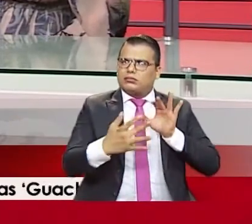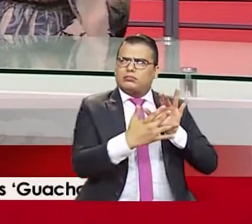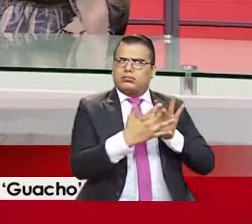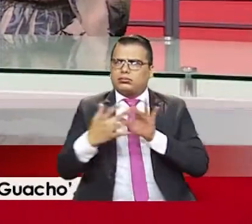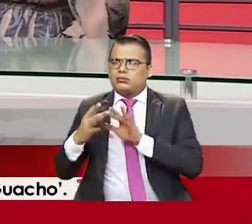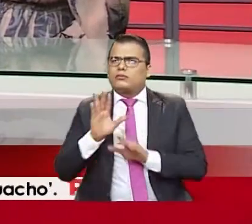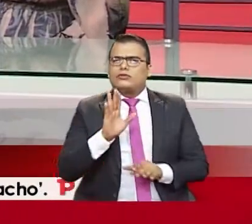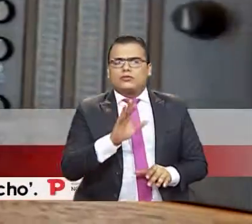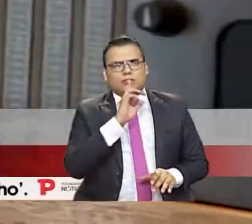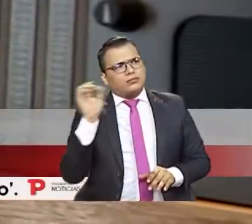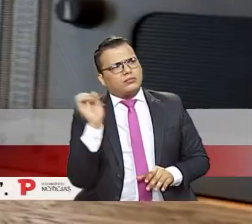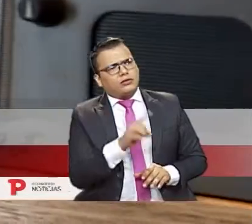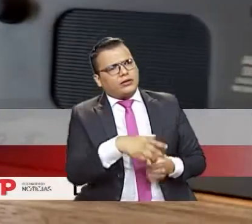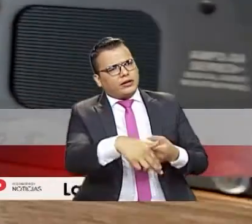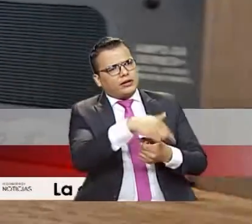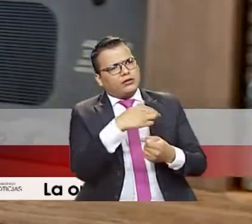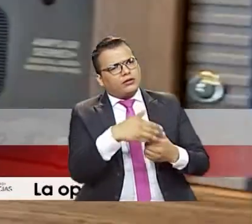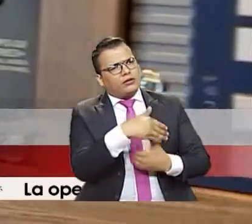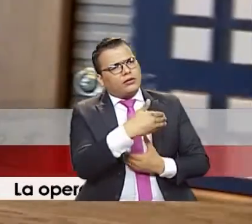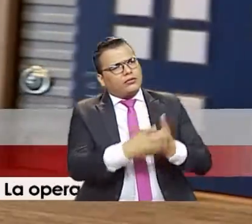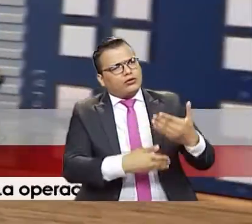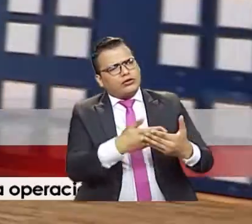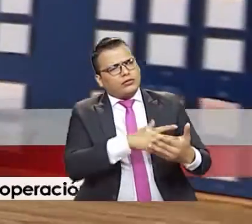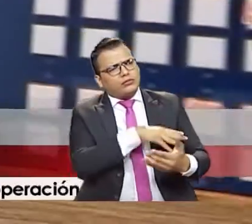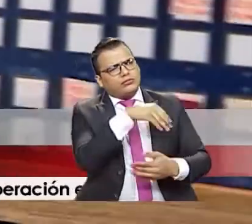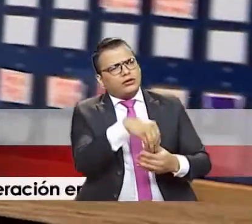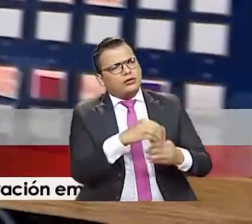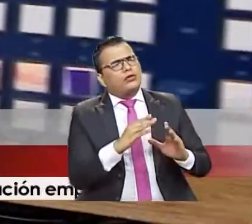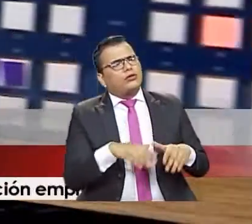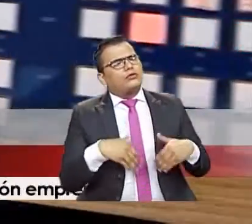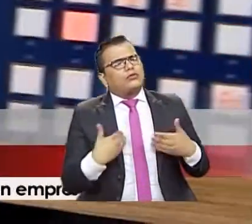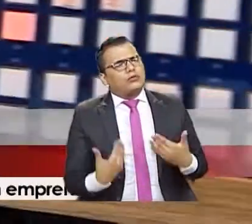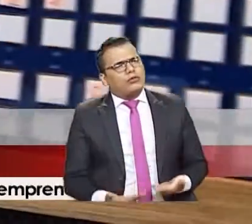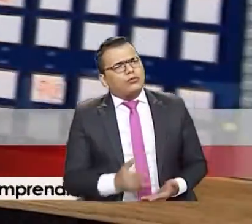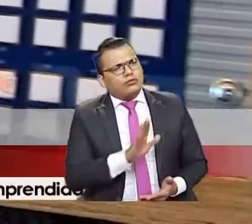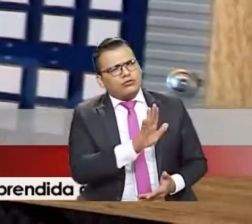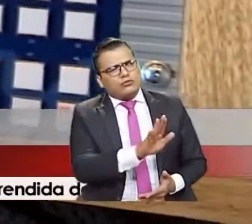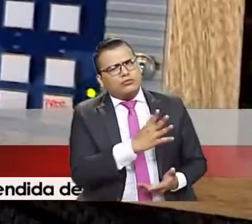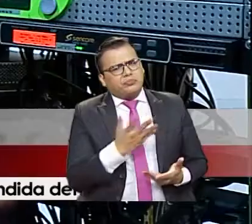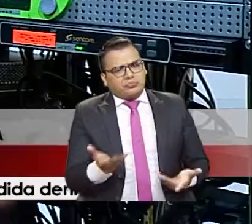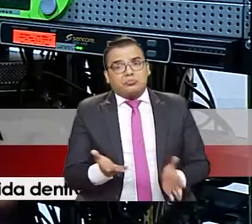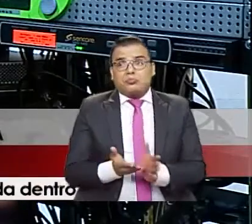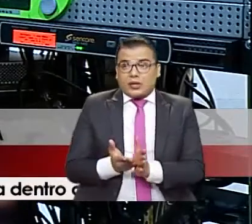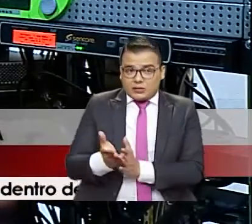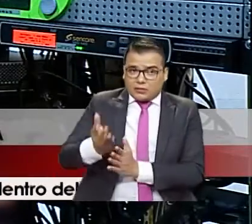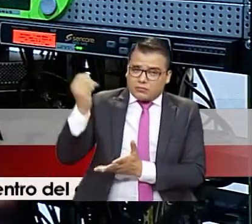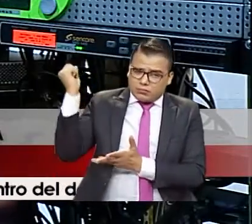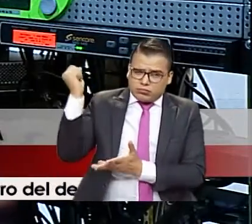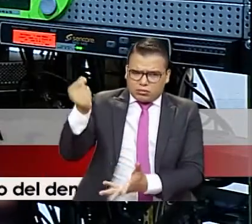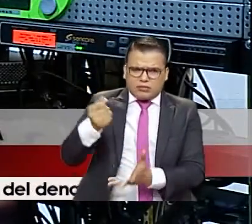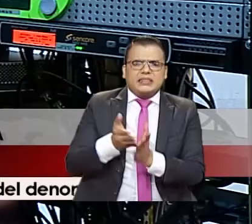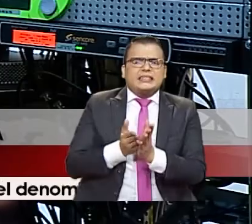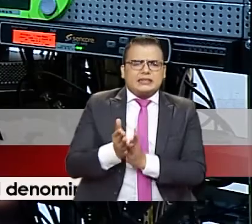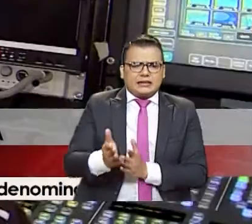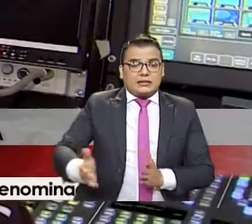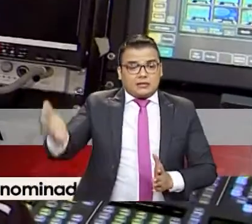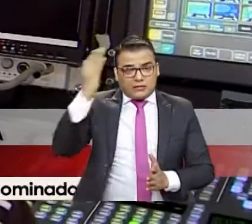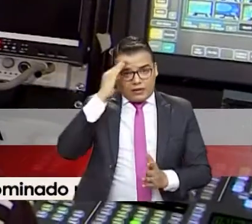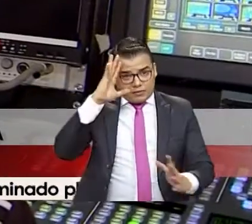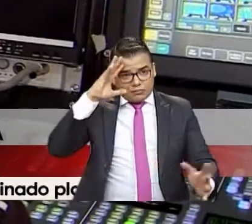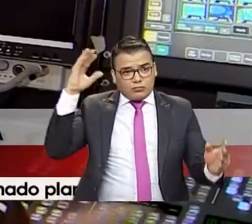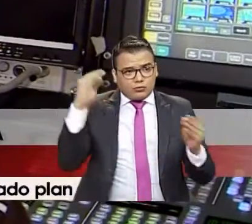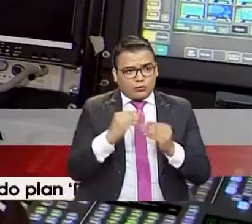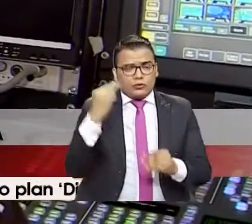como está la tradición regional la televisión regional está se mantiene la financiación que tiene es algo que nosotros